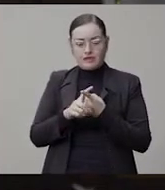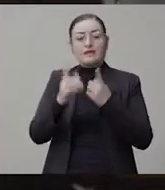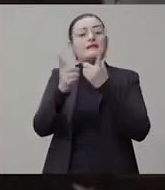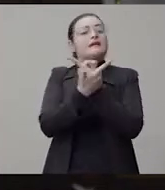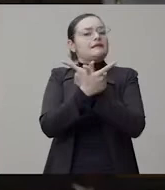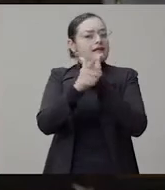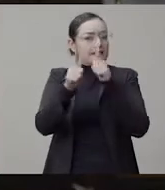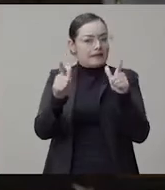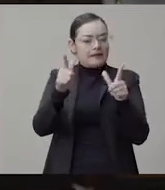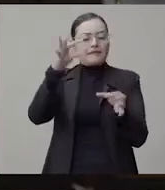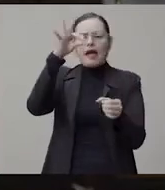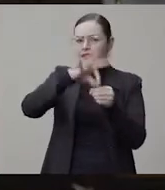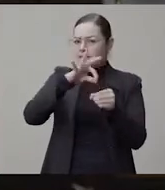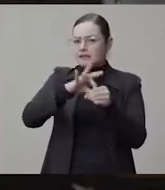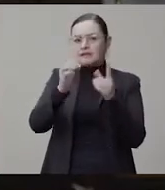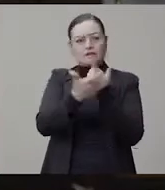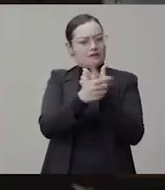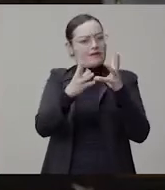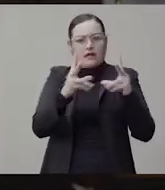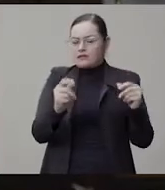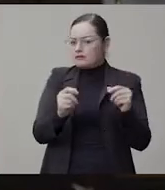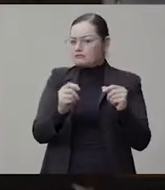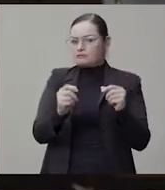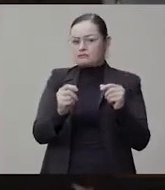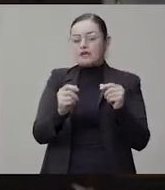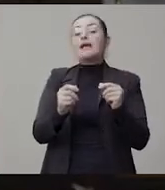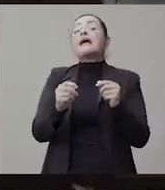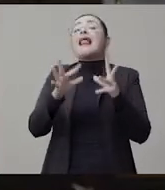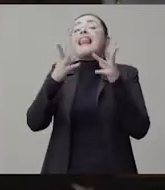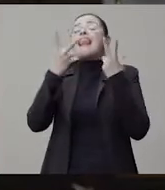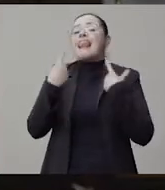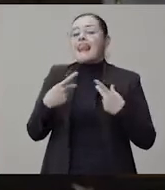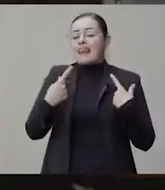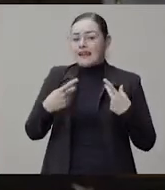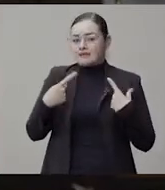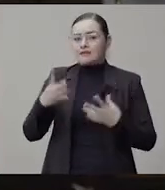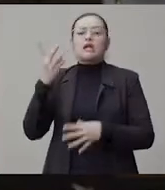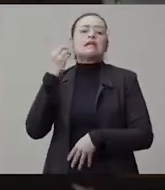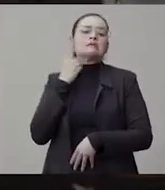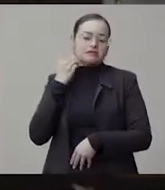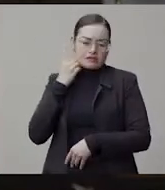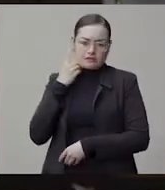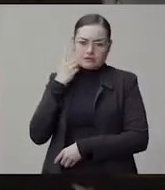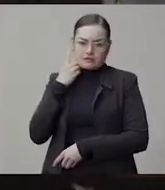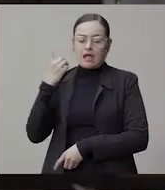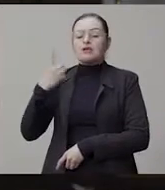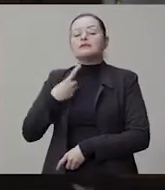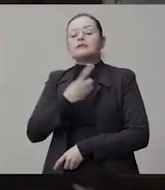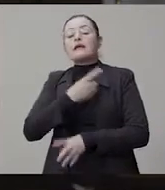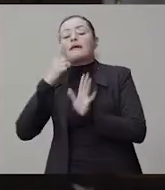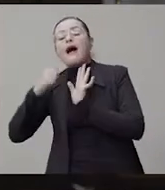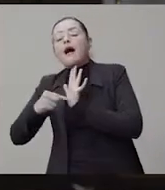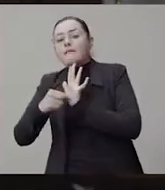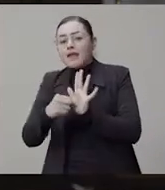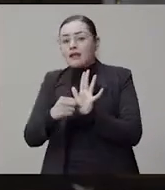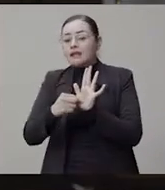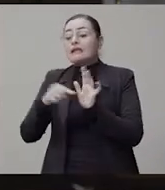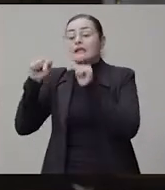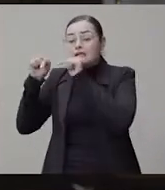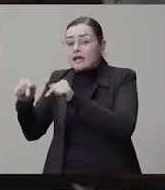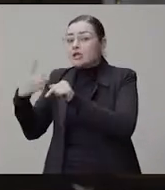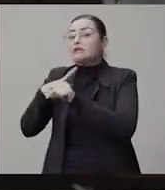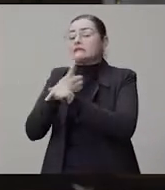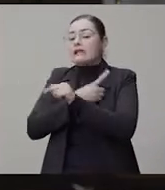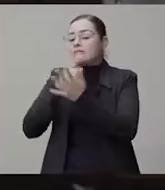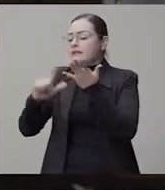es que la democracia no se agota con las votaciones los representantes electos deben rendir cuentas a la gente y